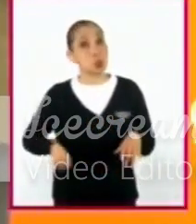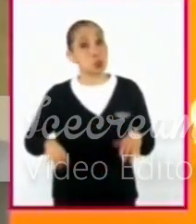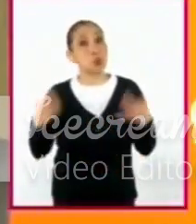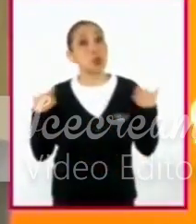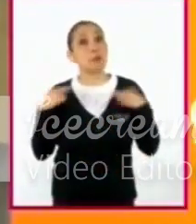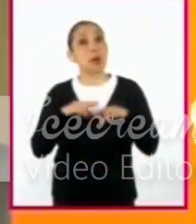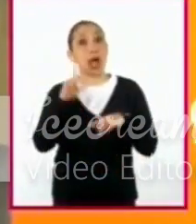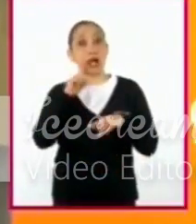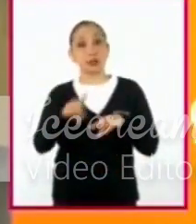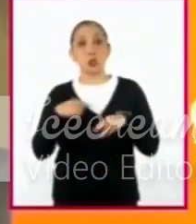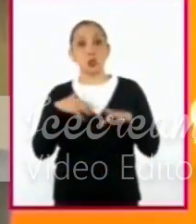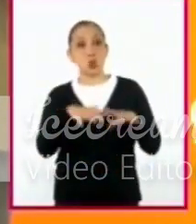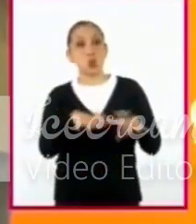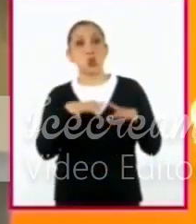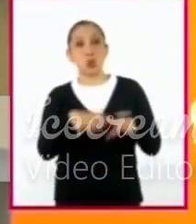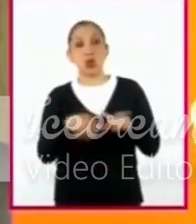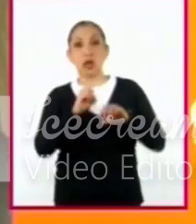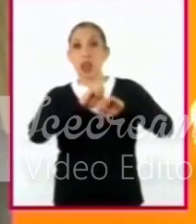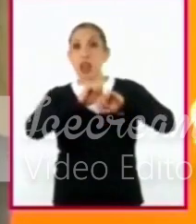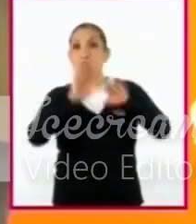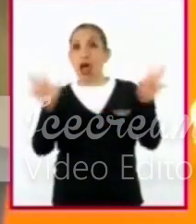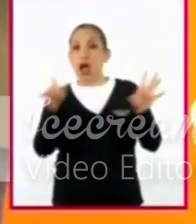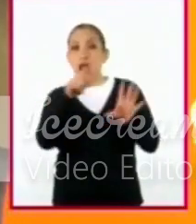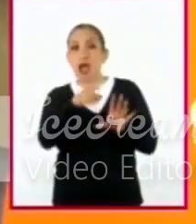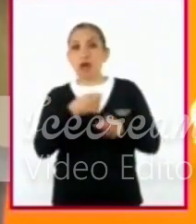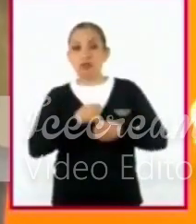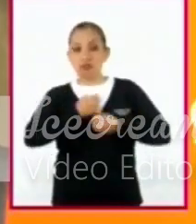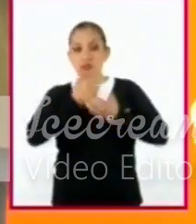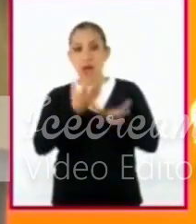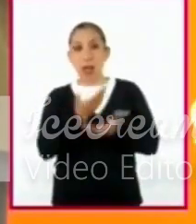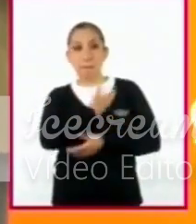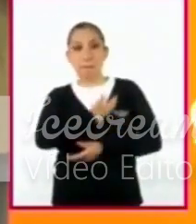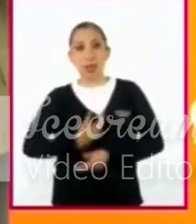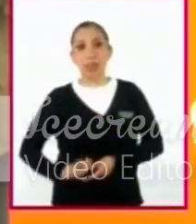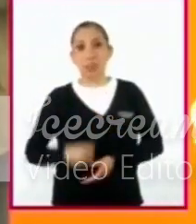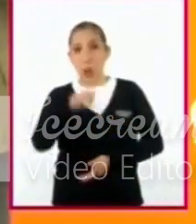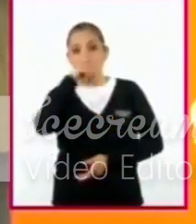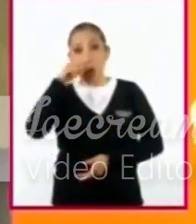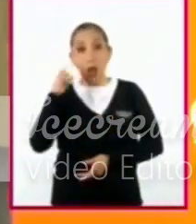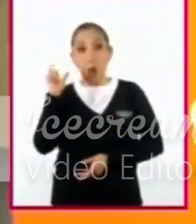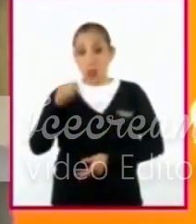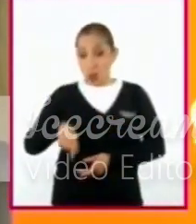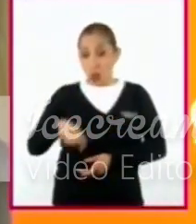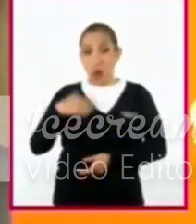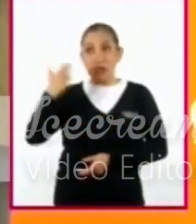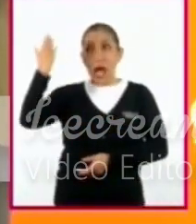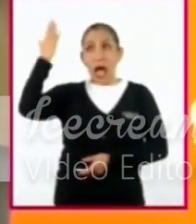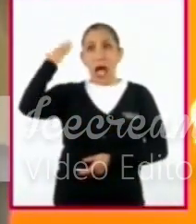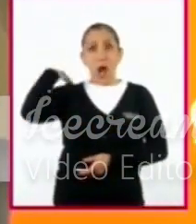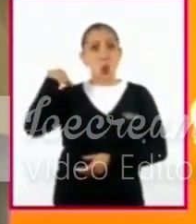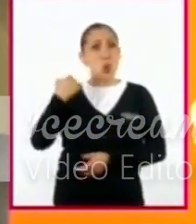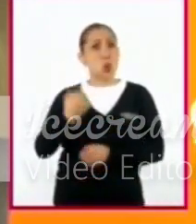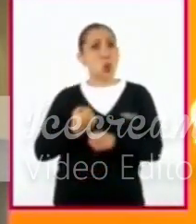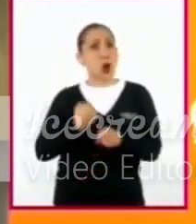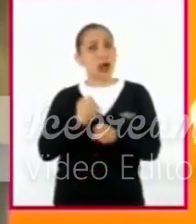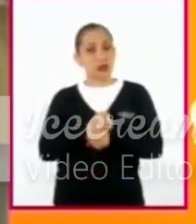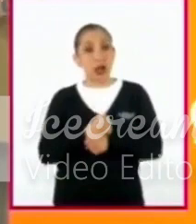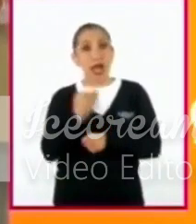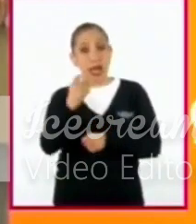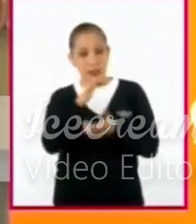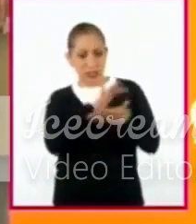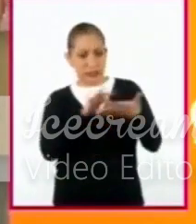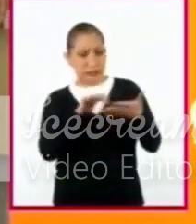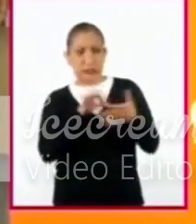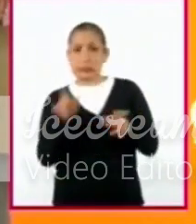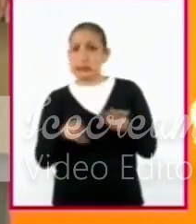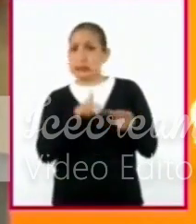maestra! Es impresionante la claridad con que se expresaba el presidente Juárez a casi un siglo y medio. Este texto es